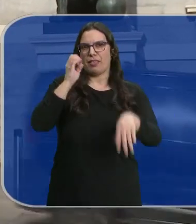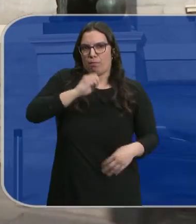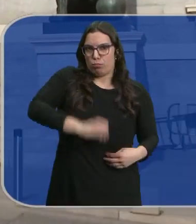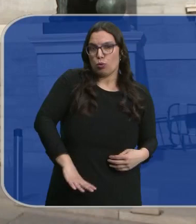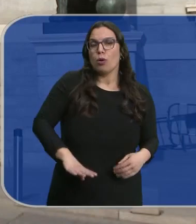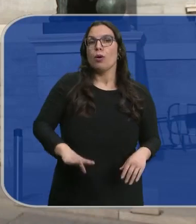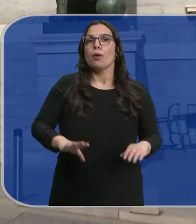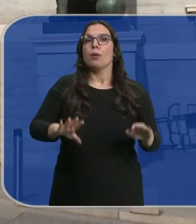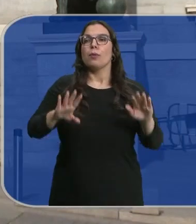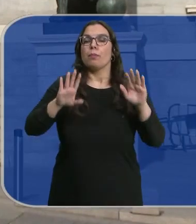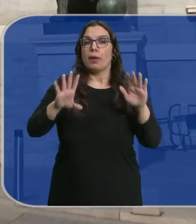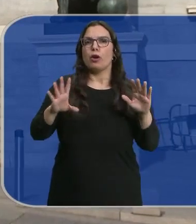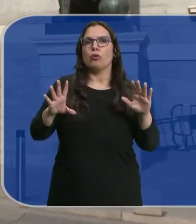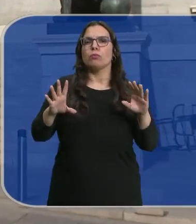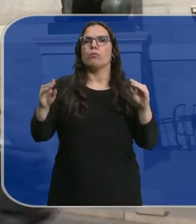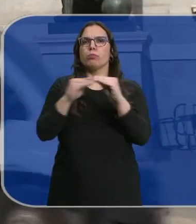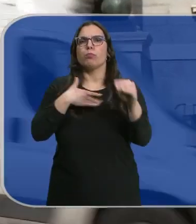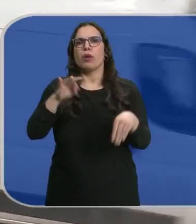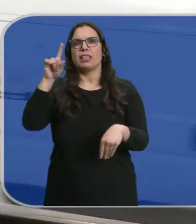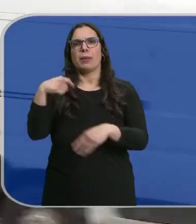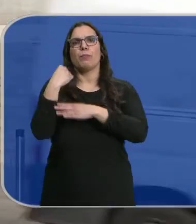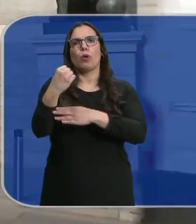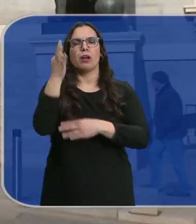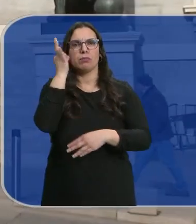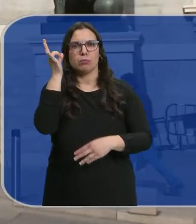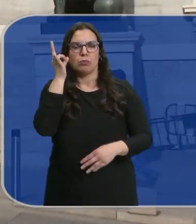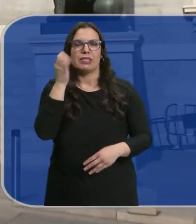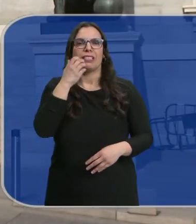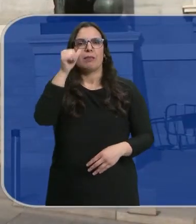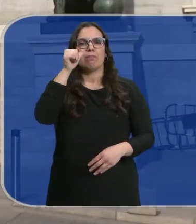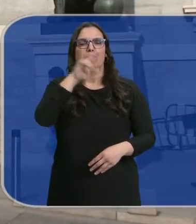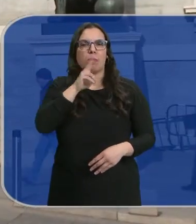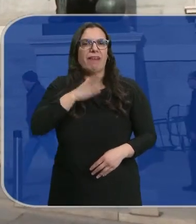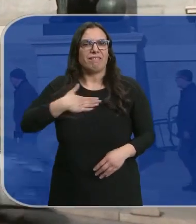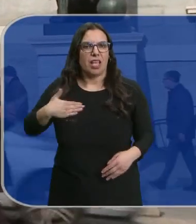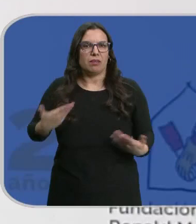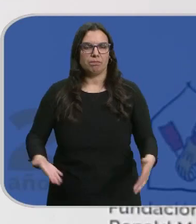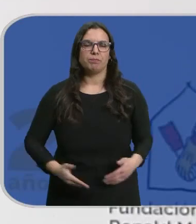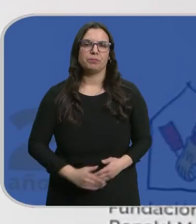pero también, y no es incompatible, apoyar a las mujeres que quieren ser madres.